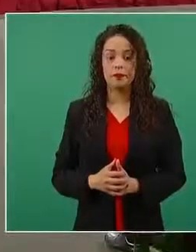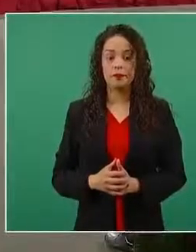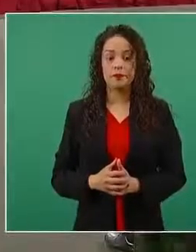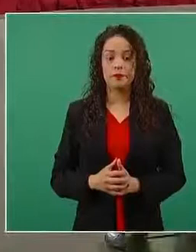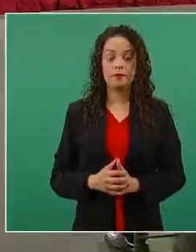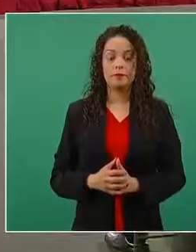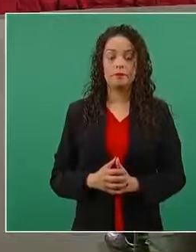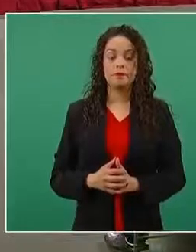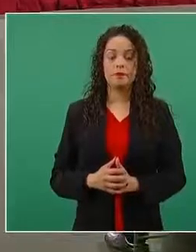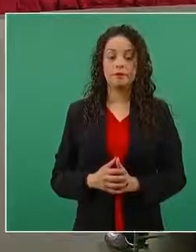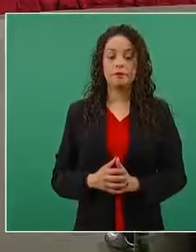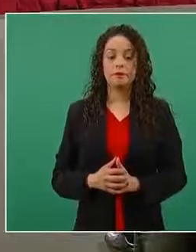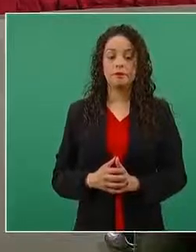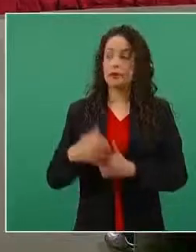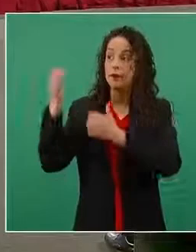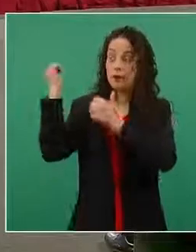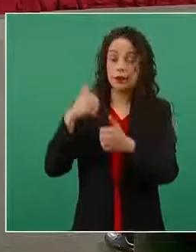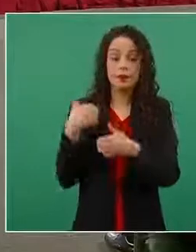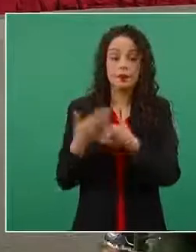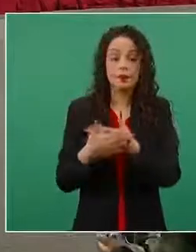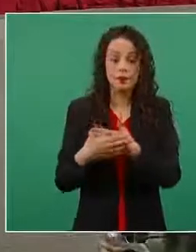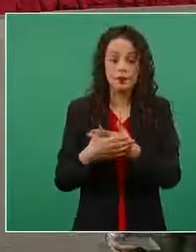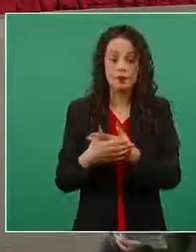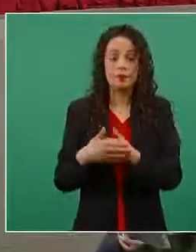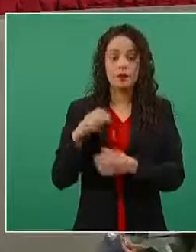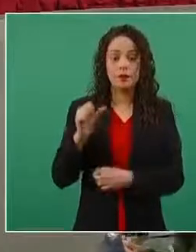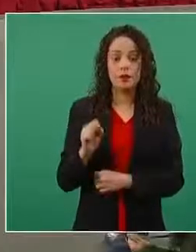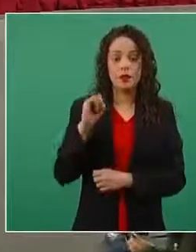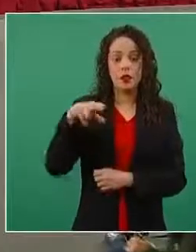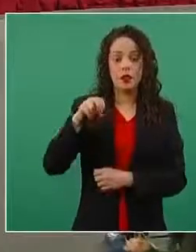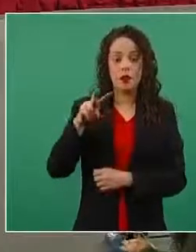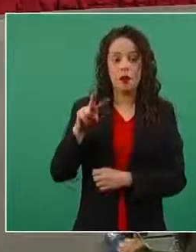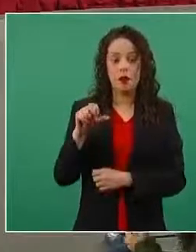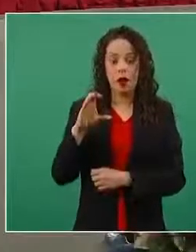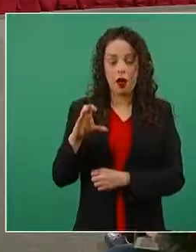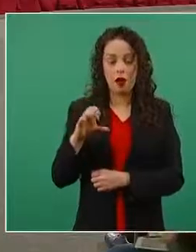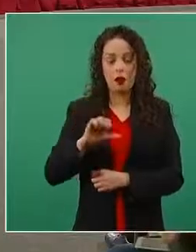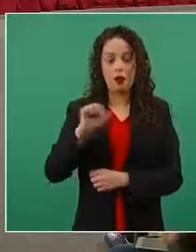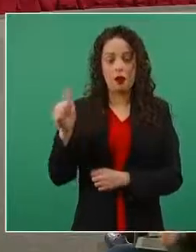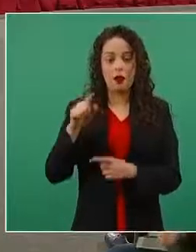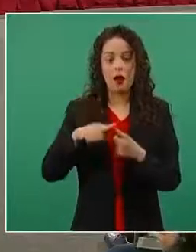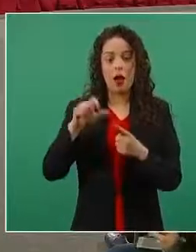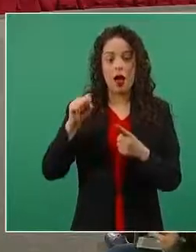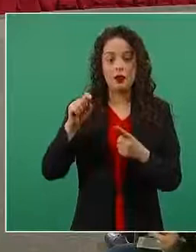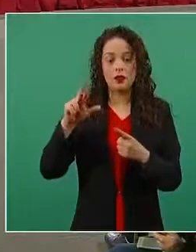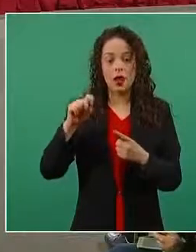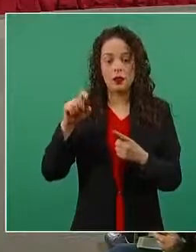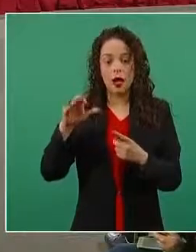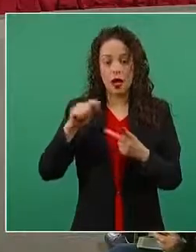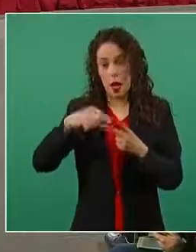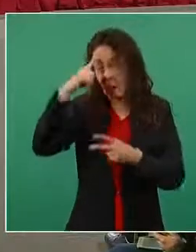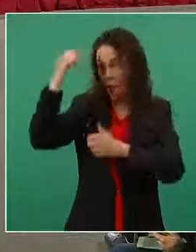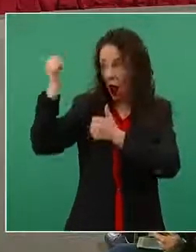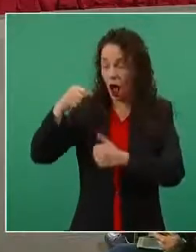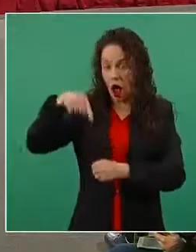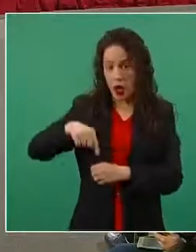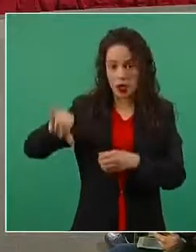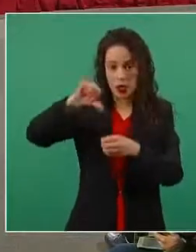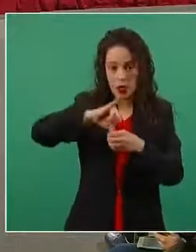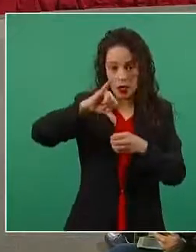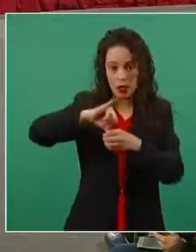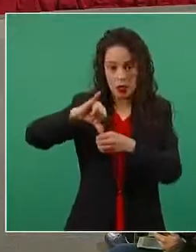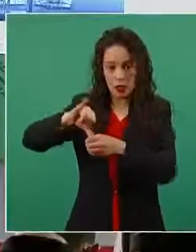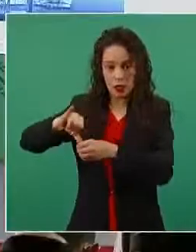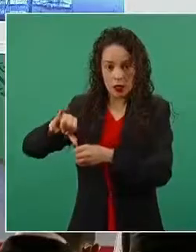ya: Sinovac, CanSino envasada en México, AstraZeneca a granel para el proceso de envasado que